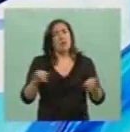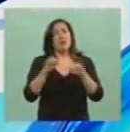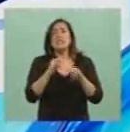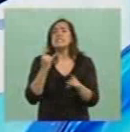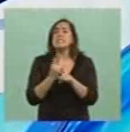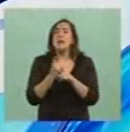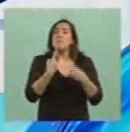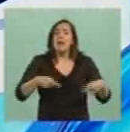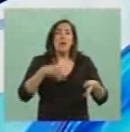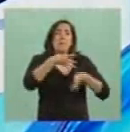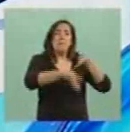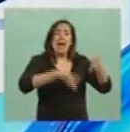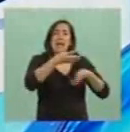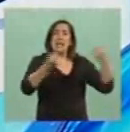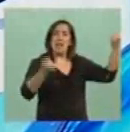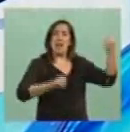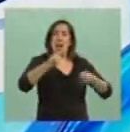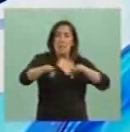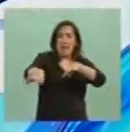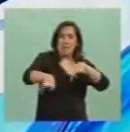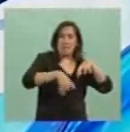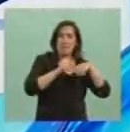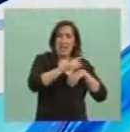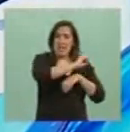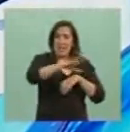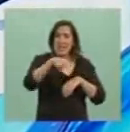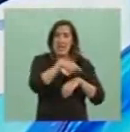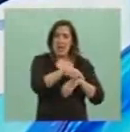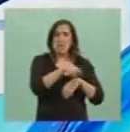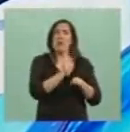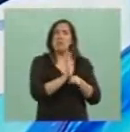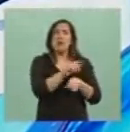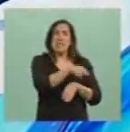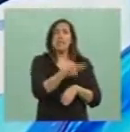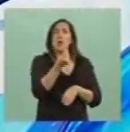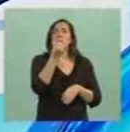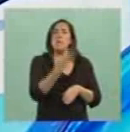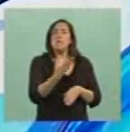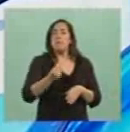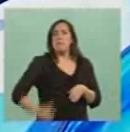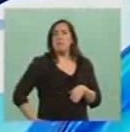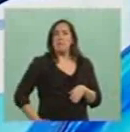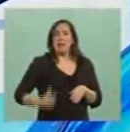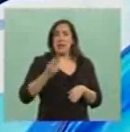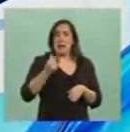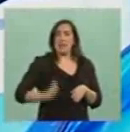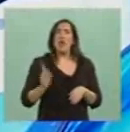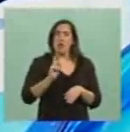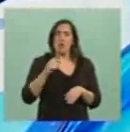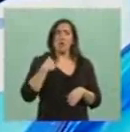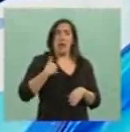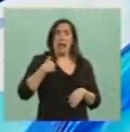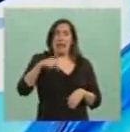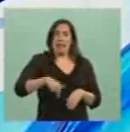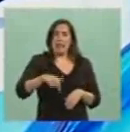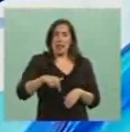sea maquinaria agrícola, tractores, en realidad más que bienes de capital en la Argentina, por nuestro potencial y por